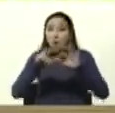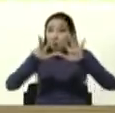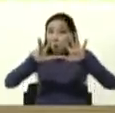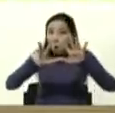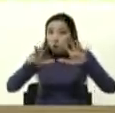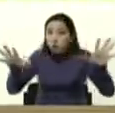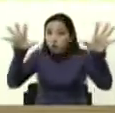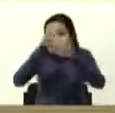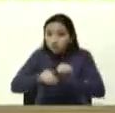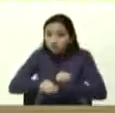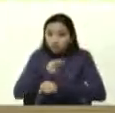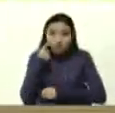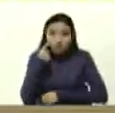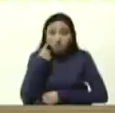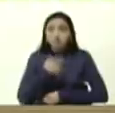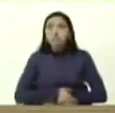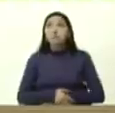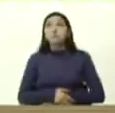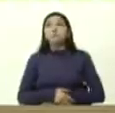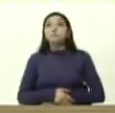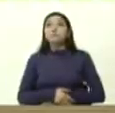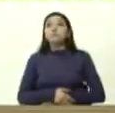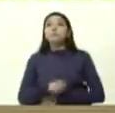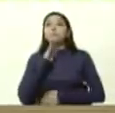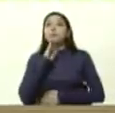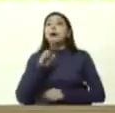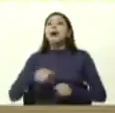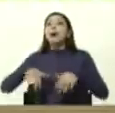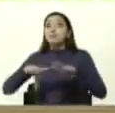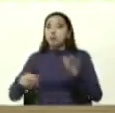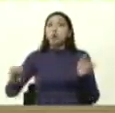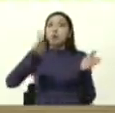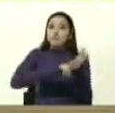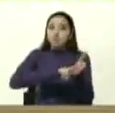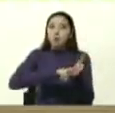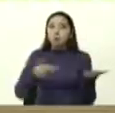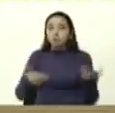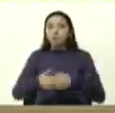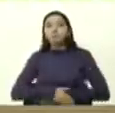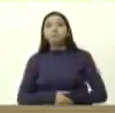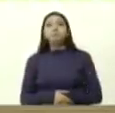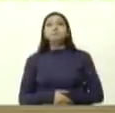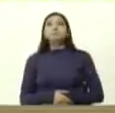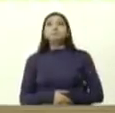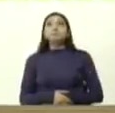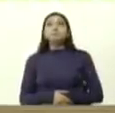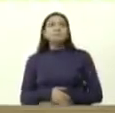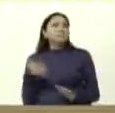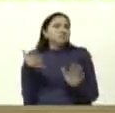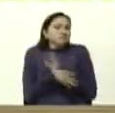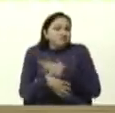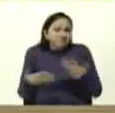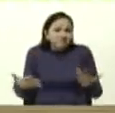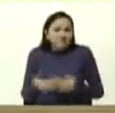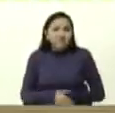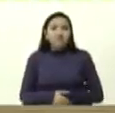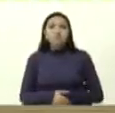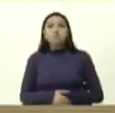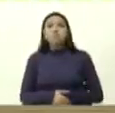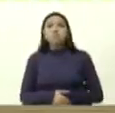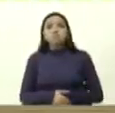noche, la banca entra en una pausa operativa. ¿Qué quiere decir eso? Que durante algunas